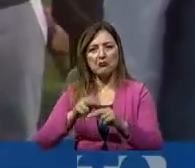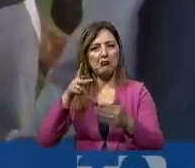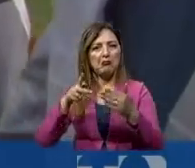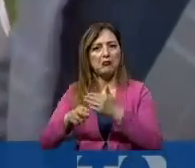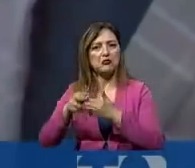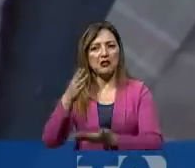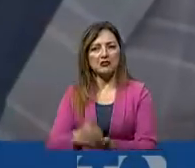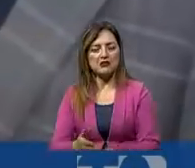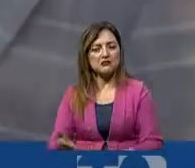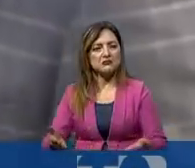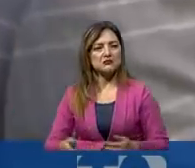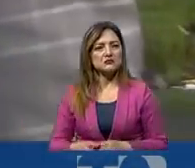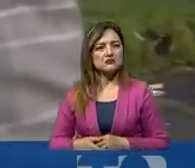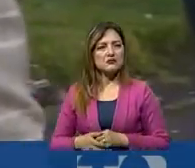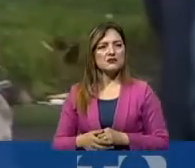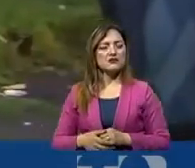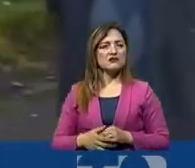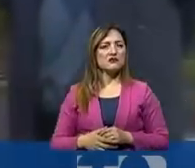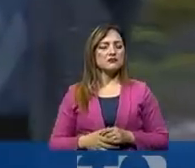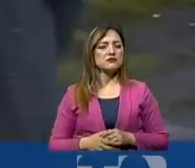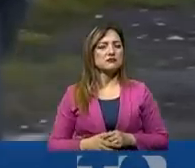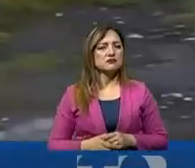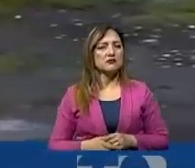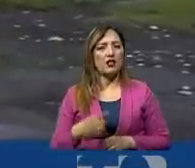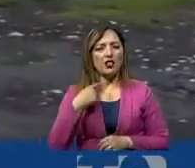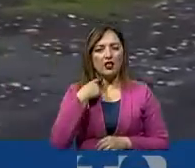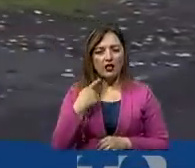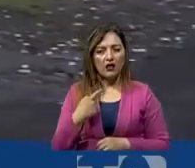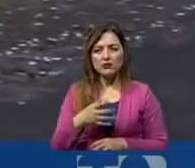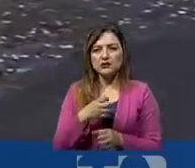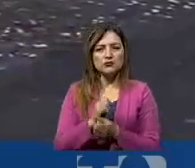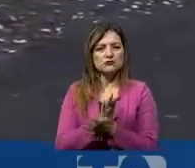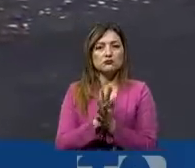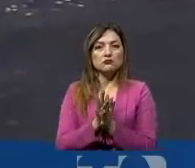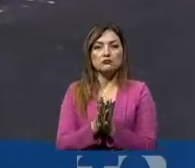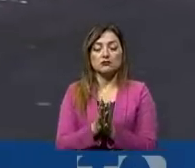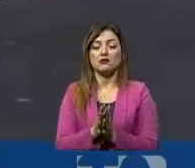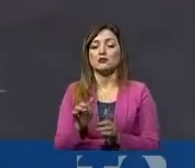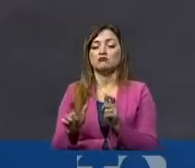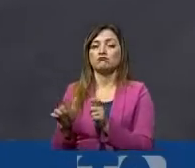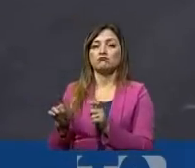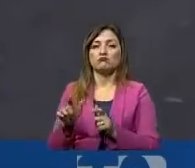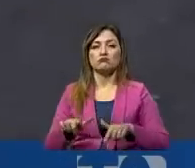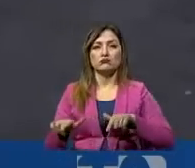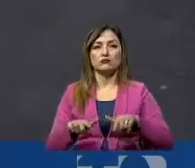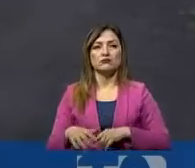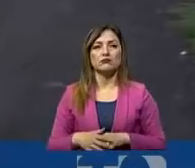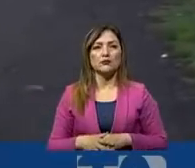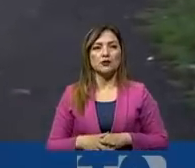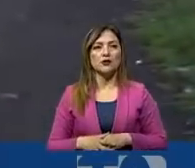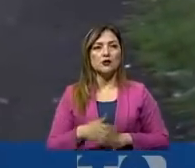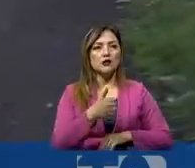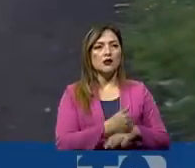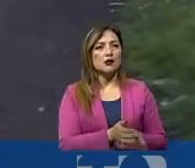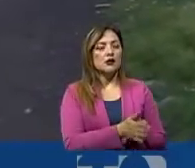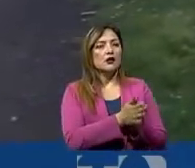como puedo observar, prácticamente afectando a lo que es la seguridad, especialmente de los moradores. Entonces nuestro pedido es justamente